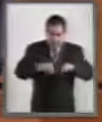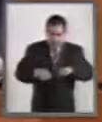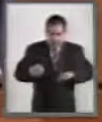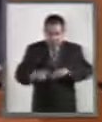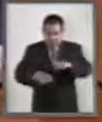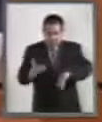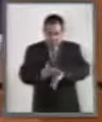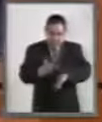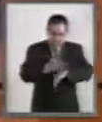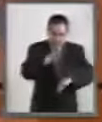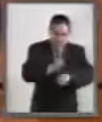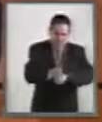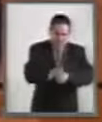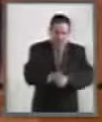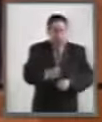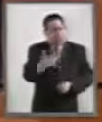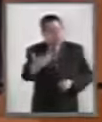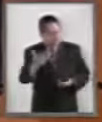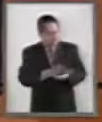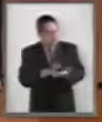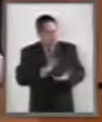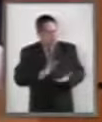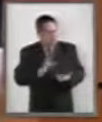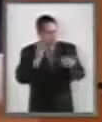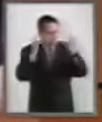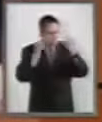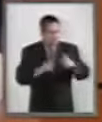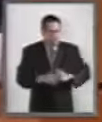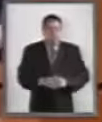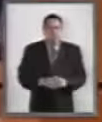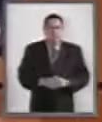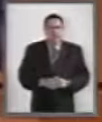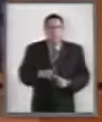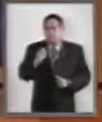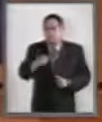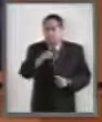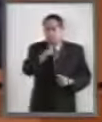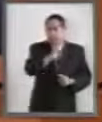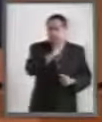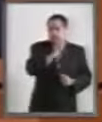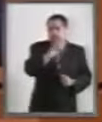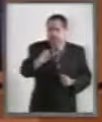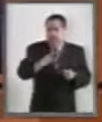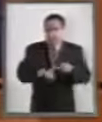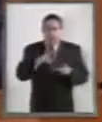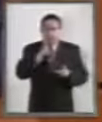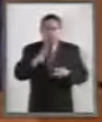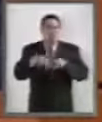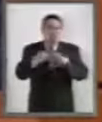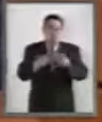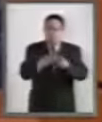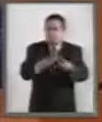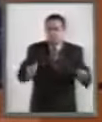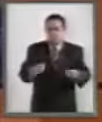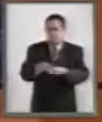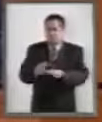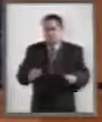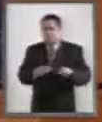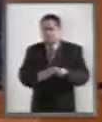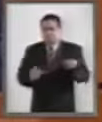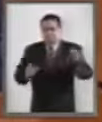bravo. Tanto la CFE como Pemex están destinados a desaparecer y